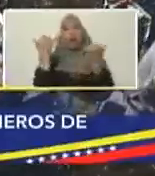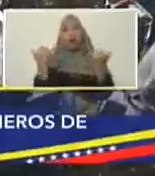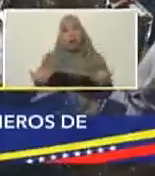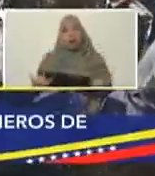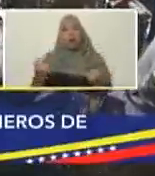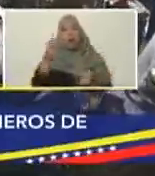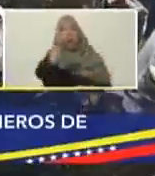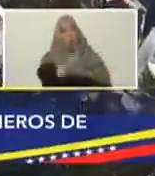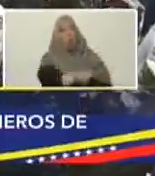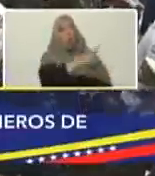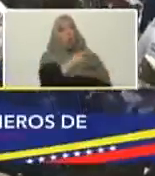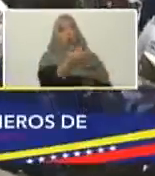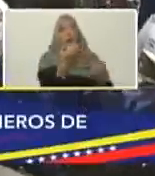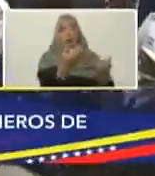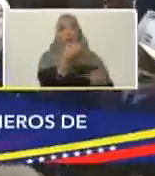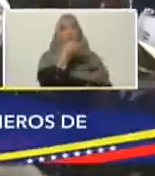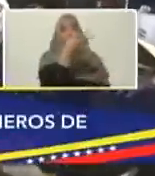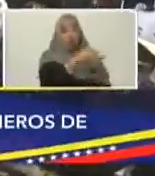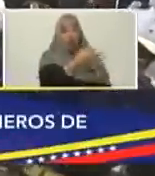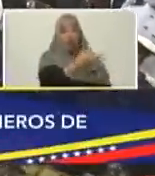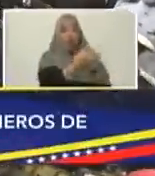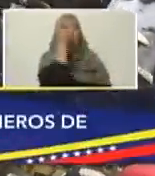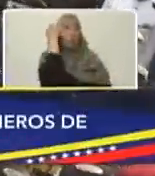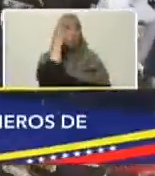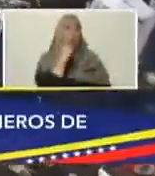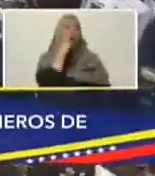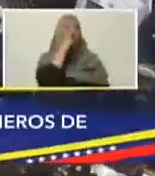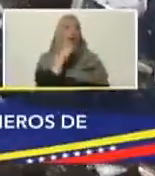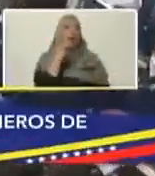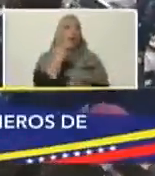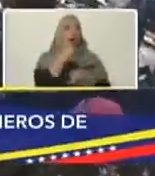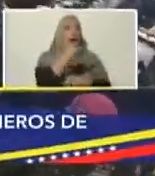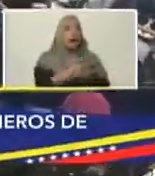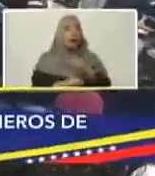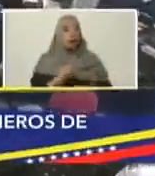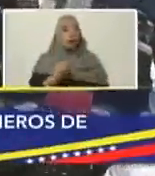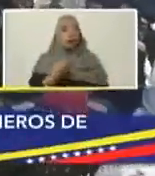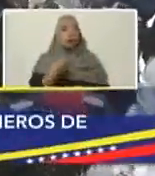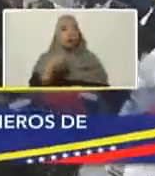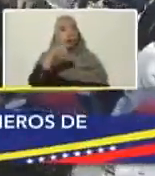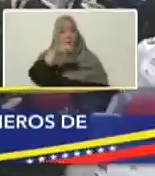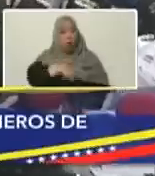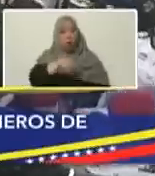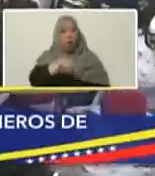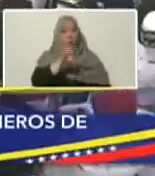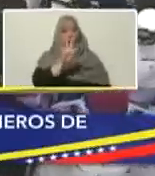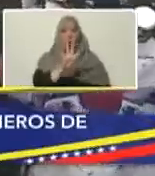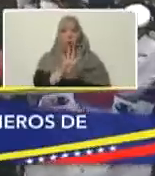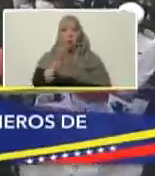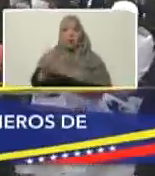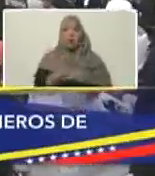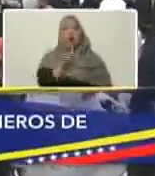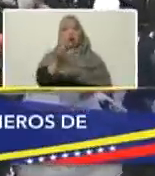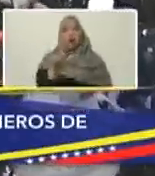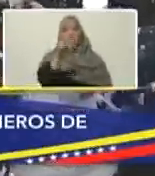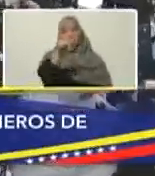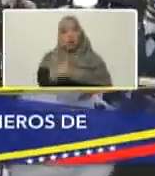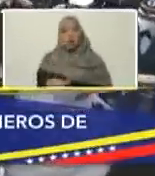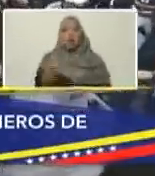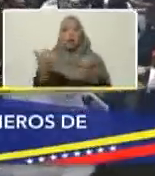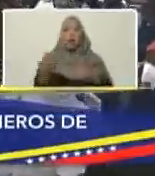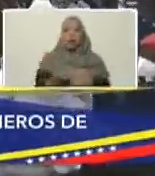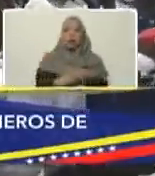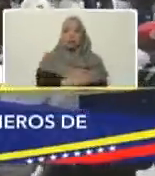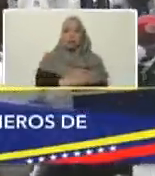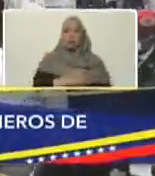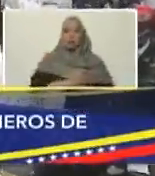espada original del libertador, del padre de la patria, juramento sagrado este 4 de julio. Ya lo decía el